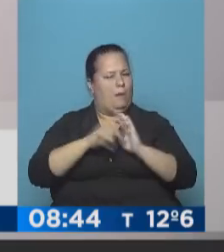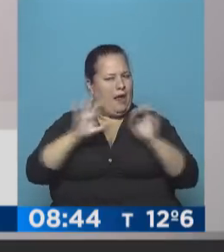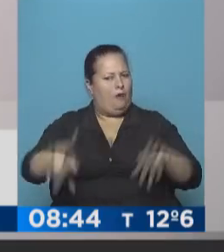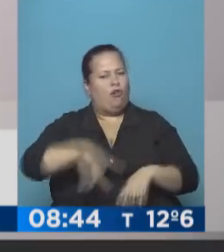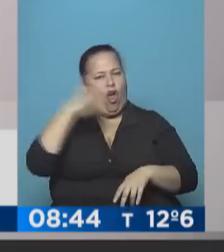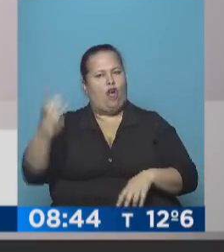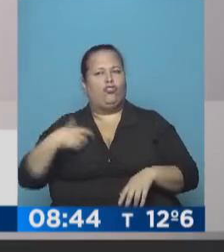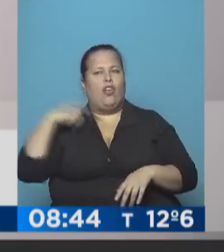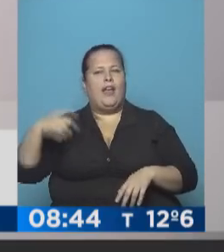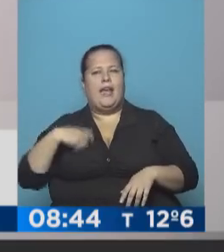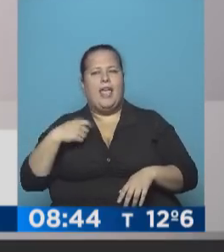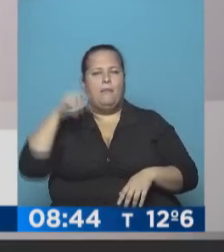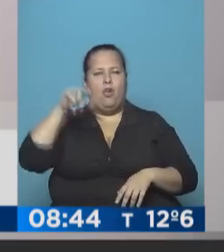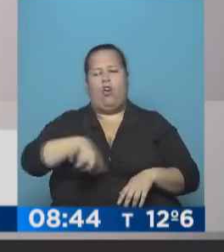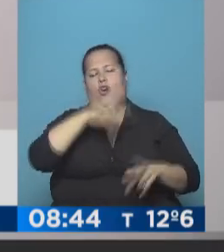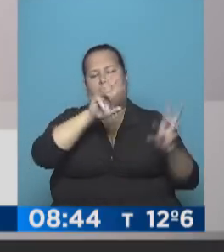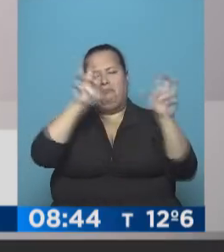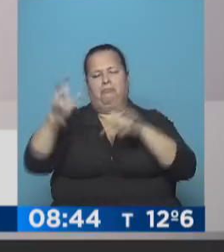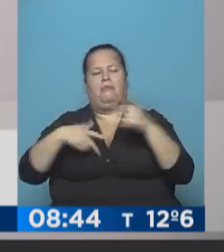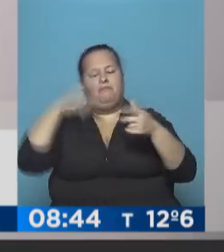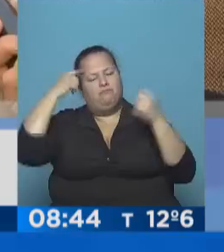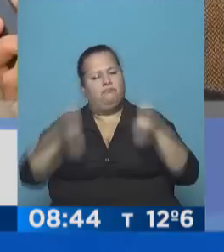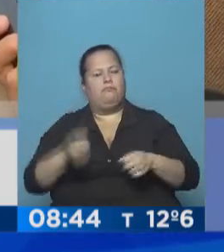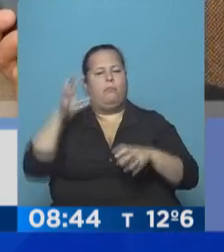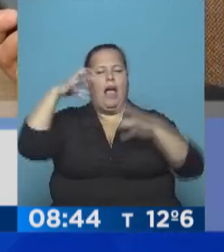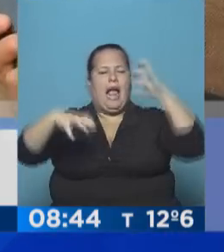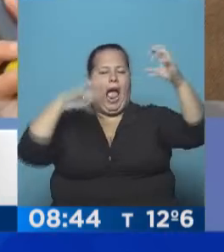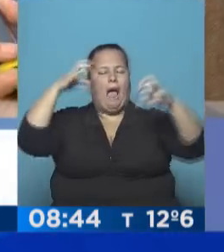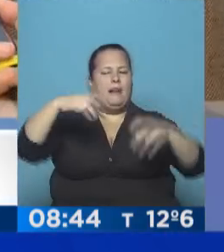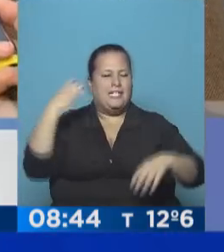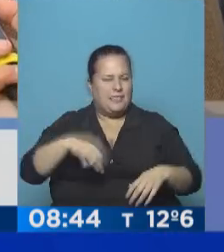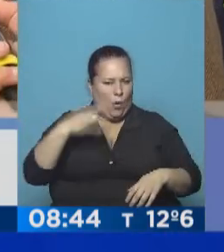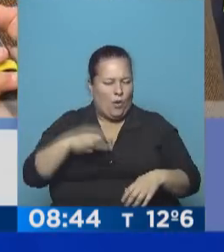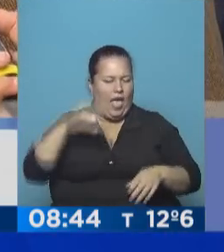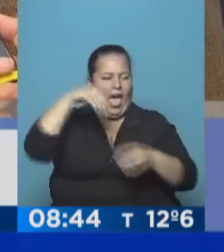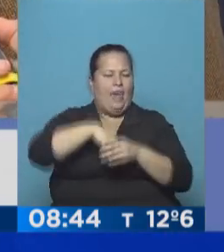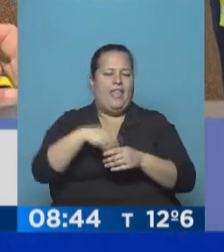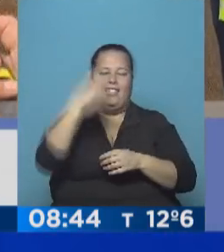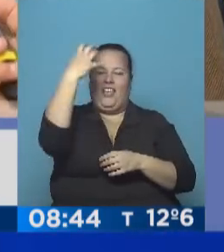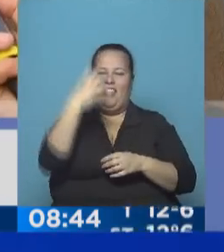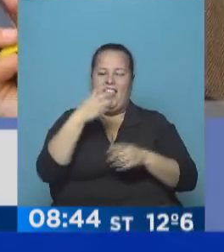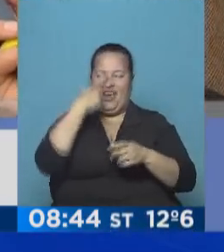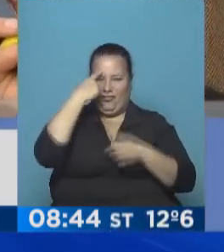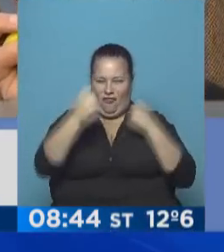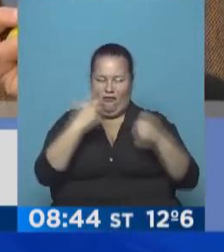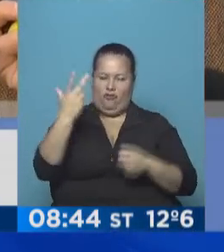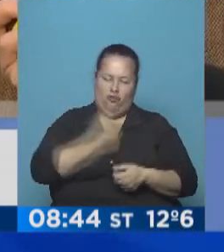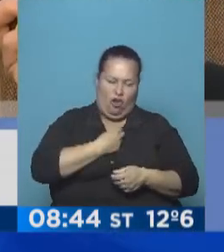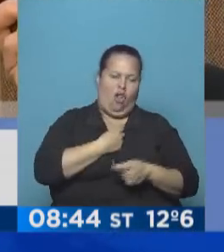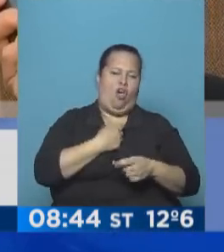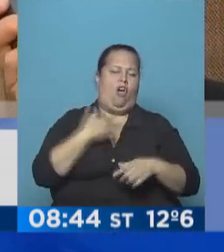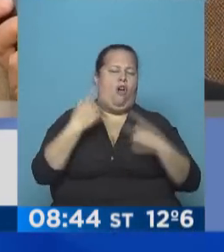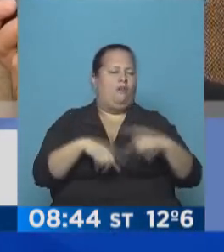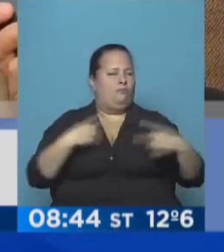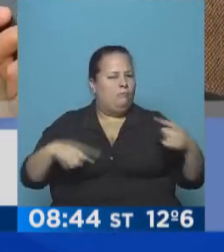gremio en otro caso, cuando decidimos colocar las cámaras de seguridad en las cabinas de los motorman, se rechazaron,